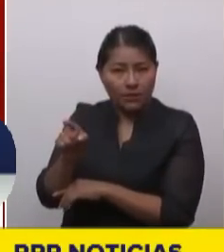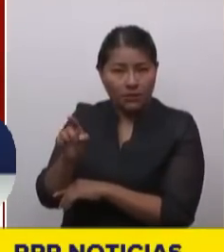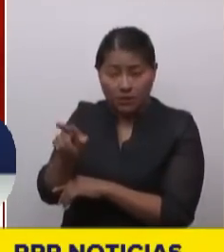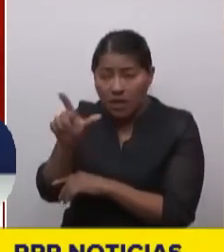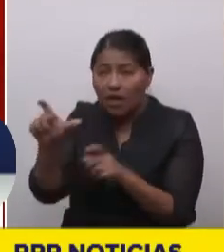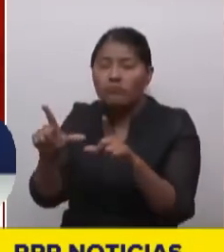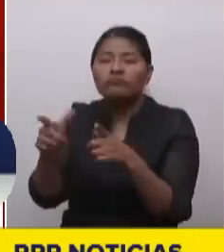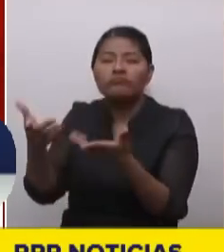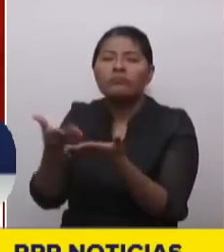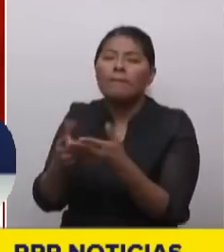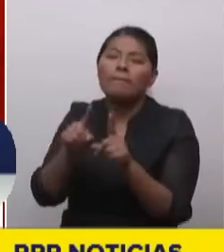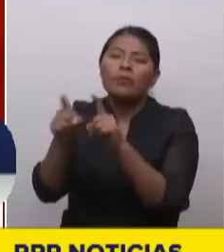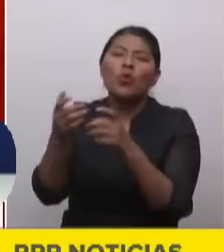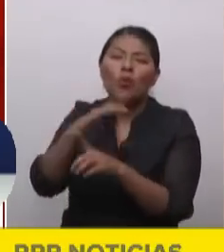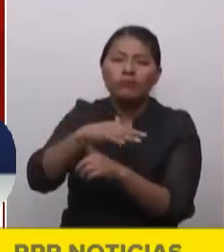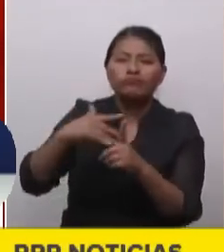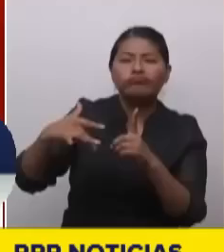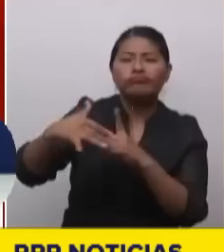de medio ambiente.